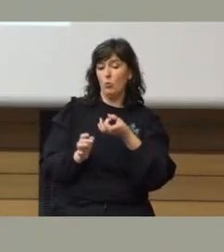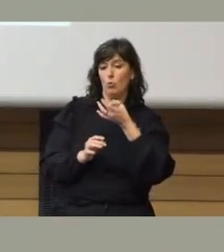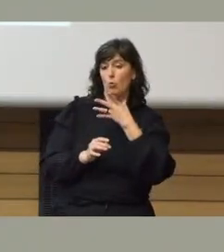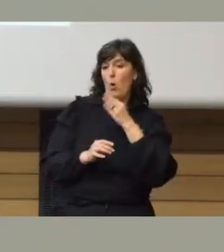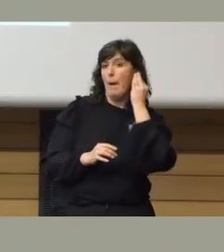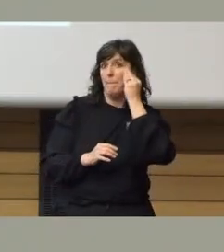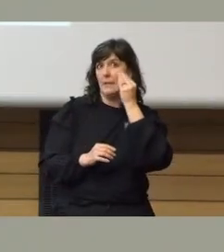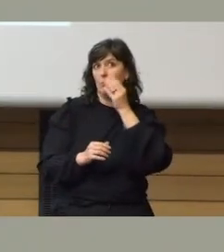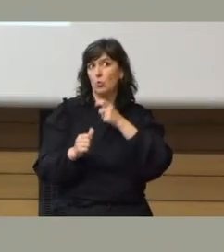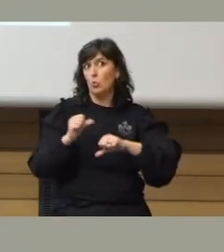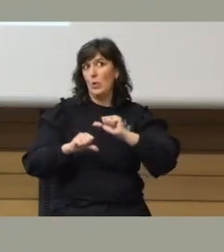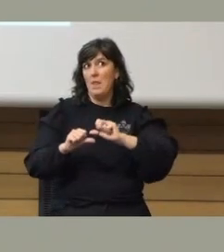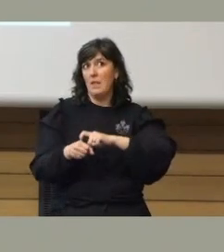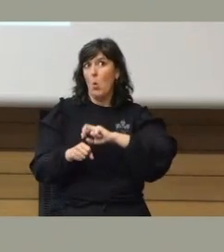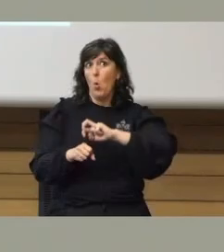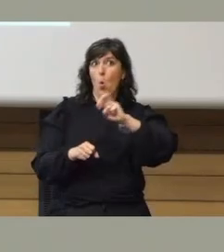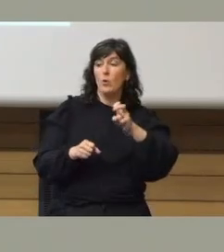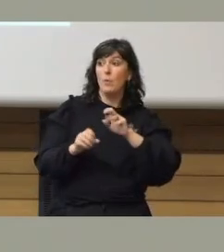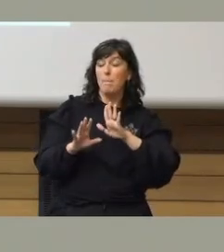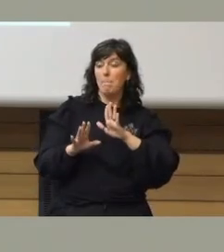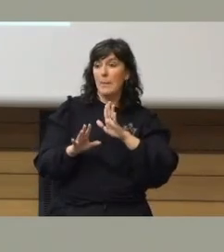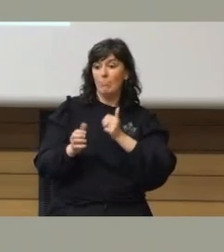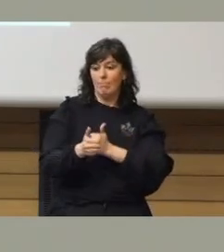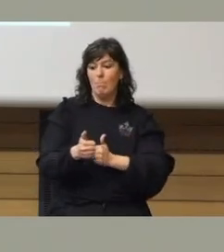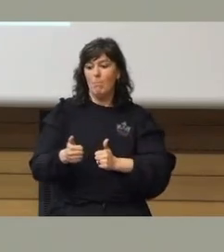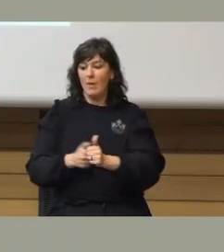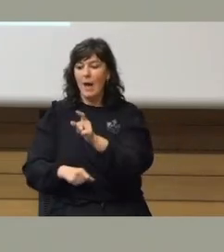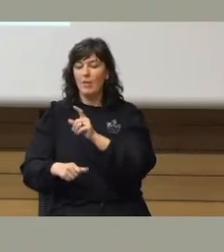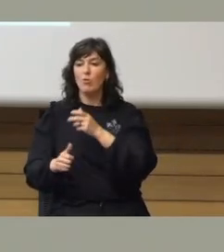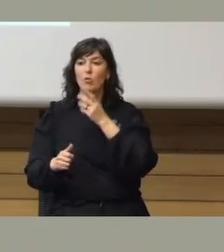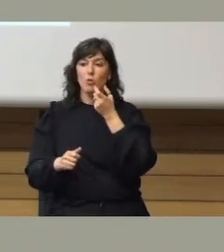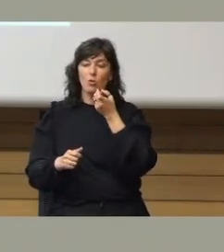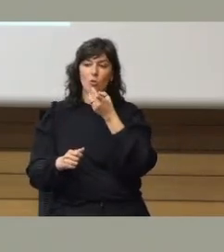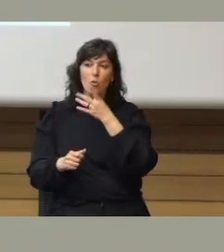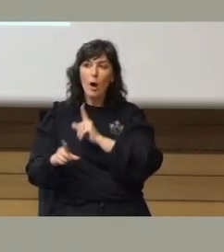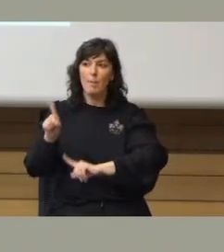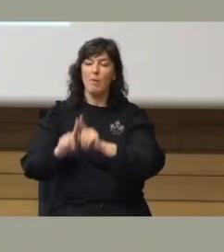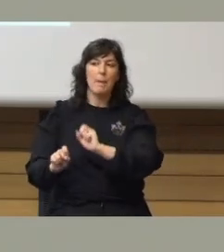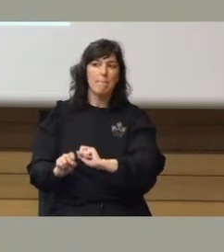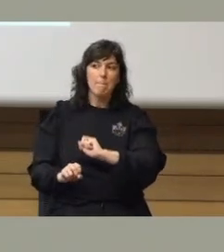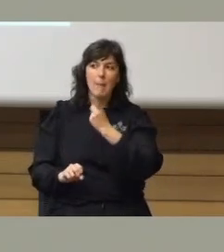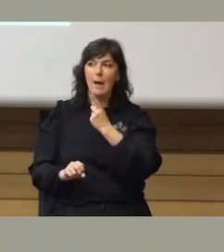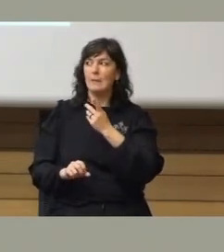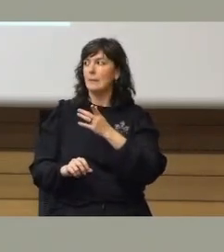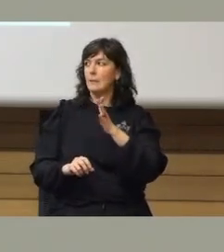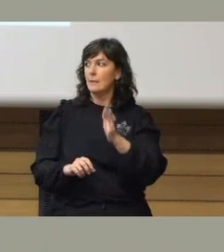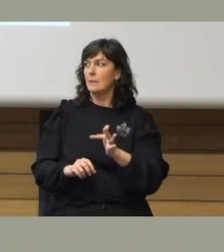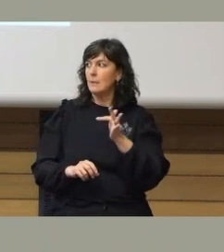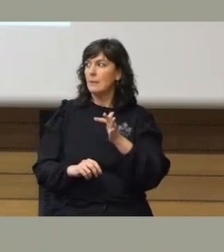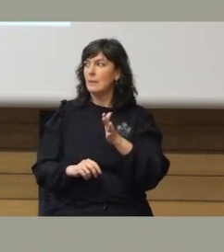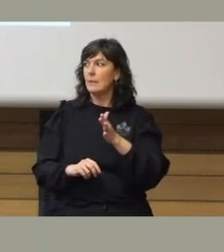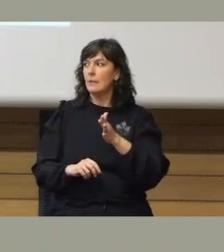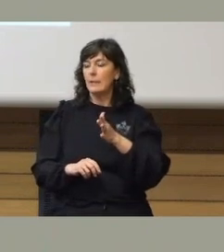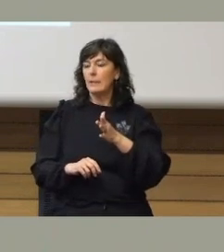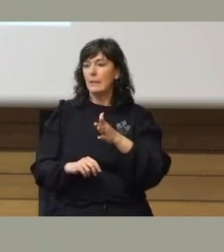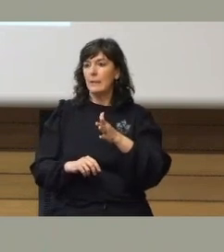sustancias cuando la droga más problemática, incluso en espacios donde hay presencia variada de sustancias, sigue siendo el